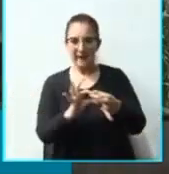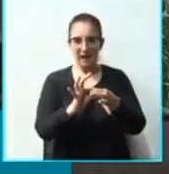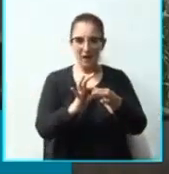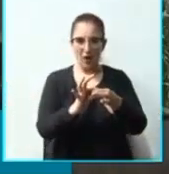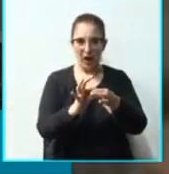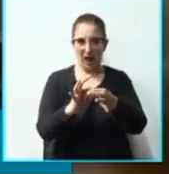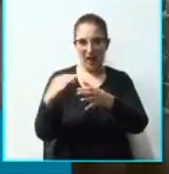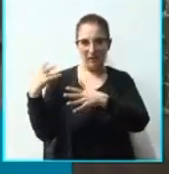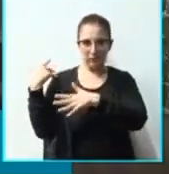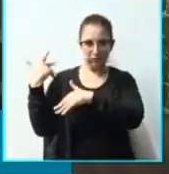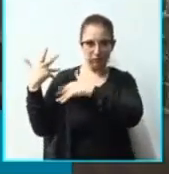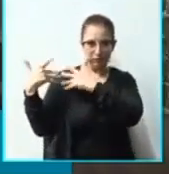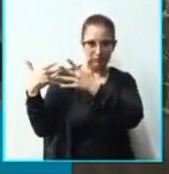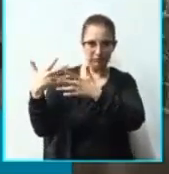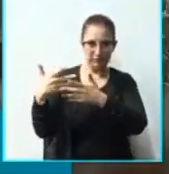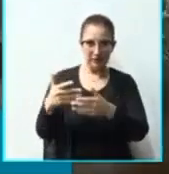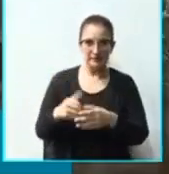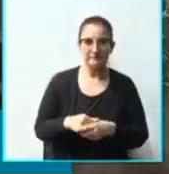en nuestro país.